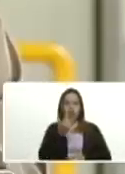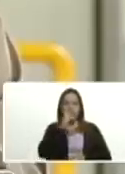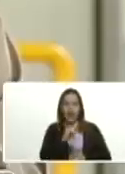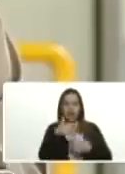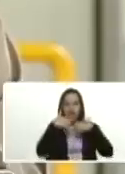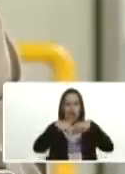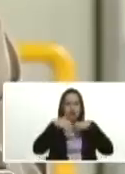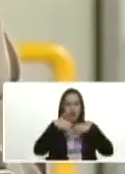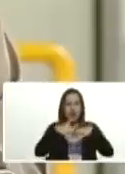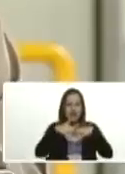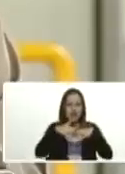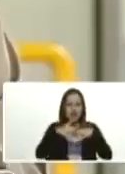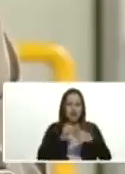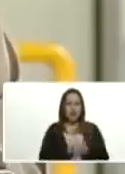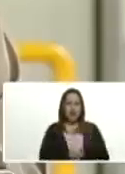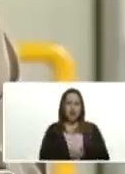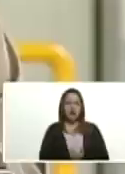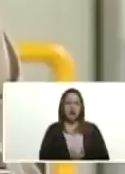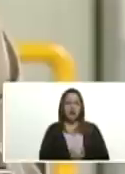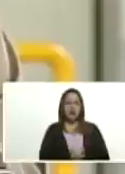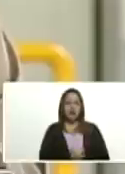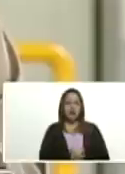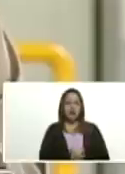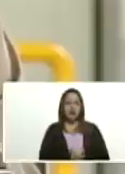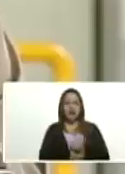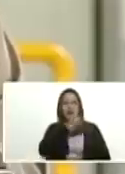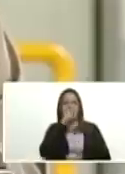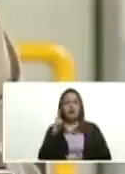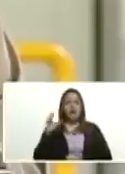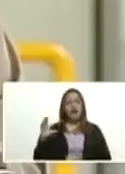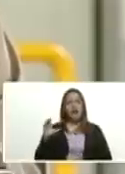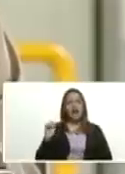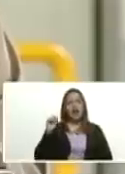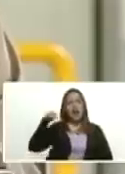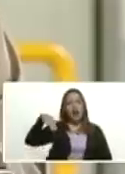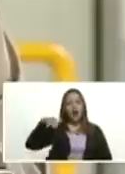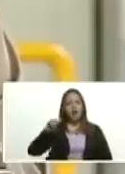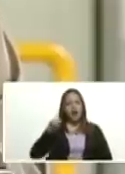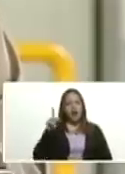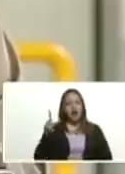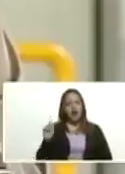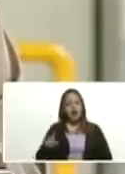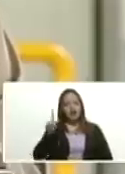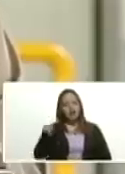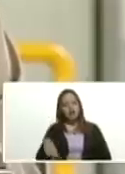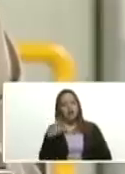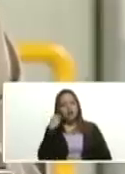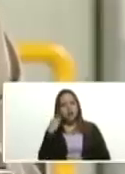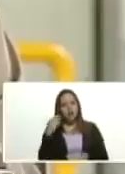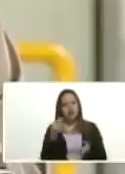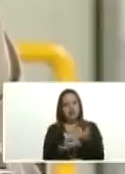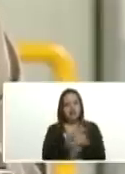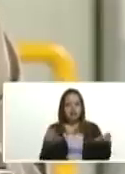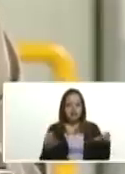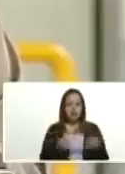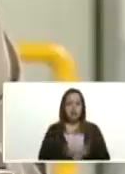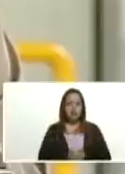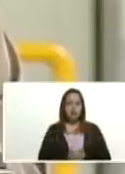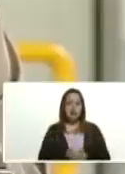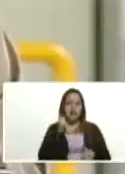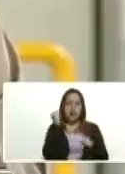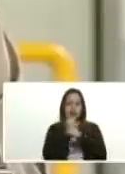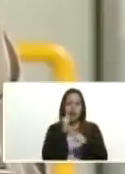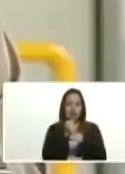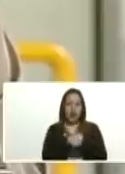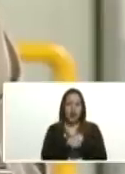planta conservera Camada. También una experiencia exitosa de